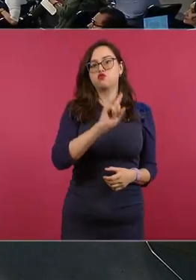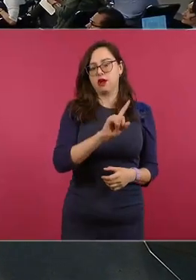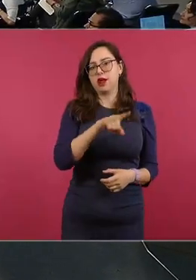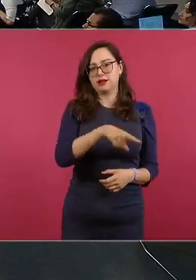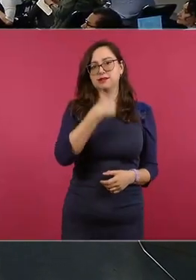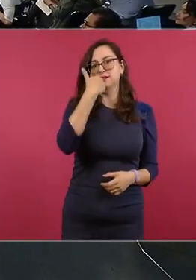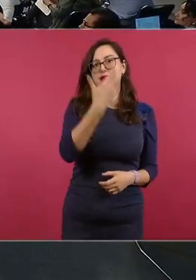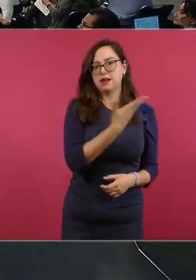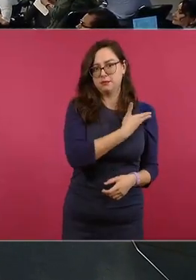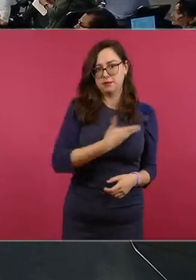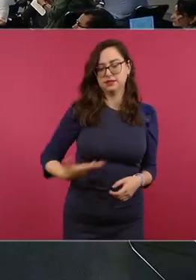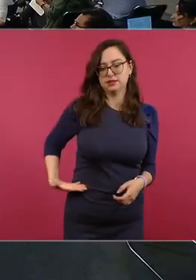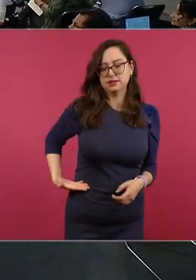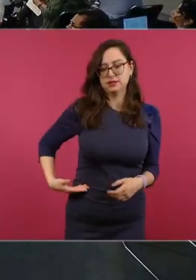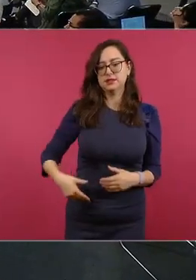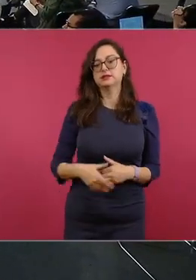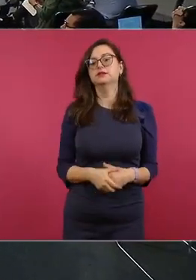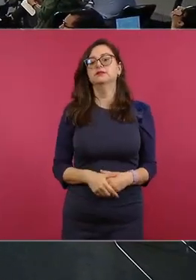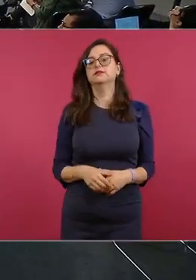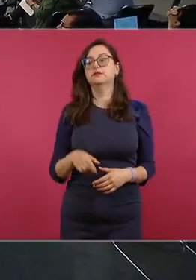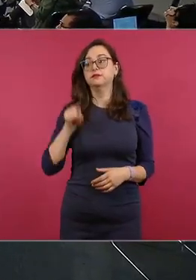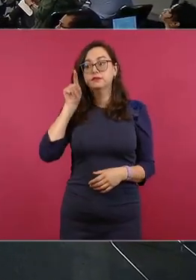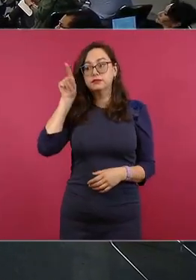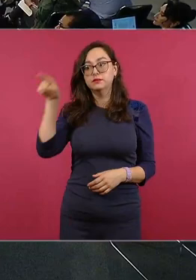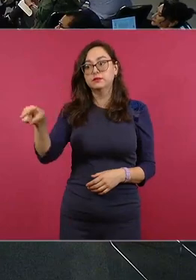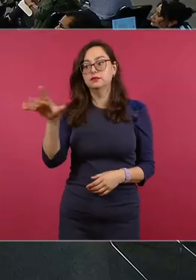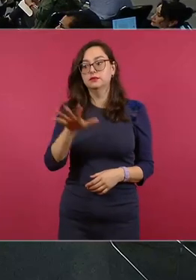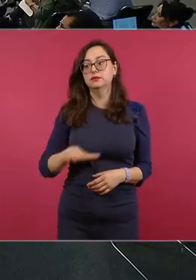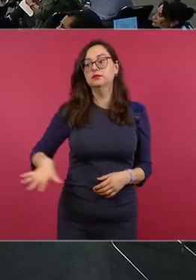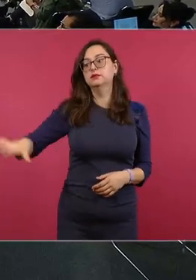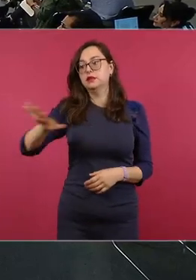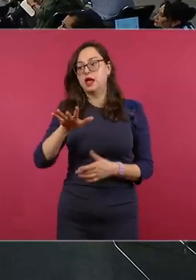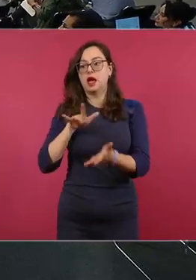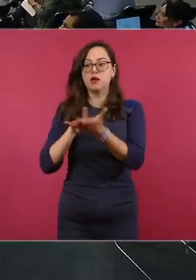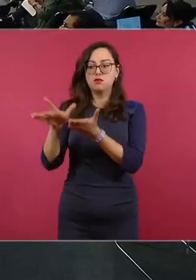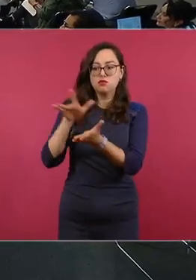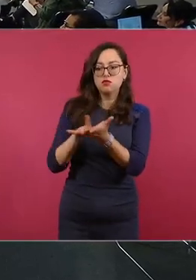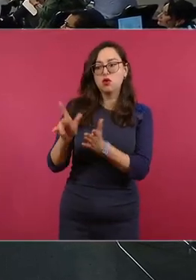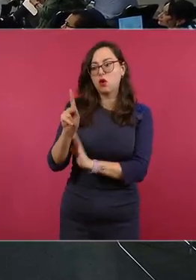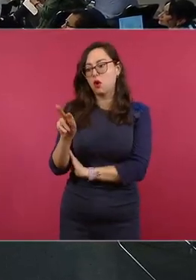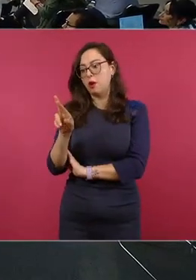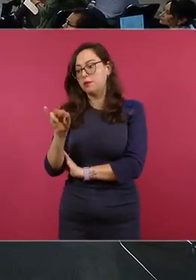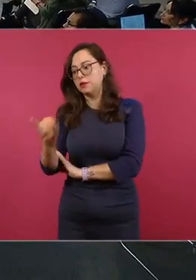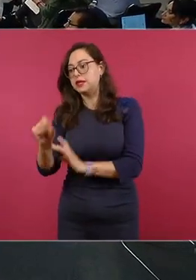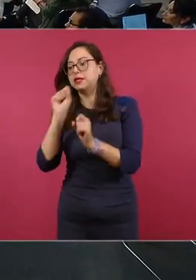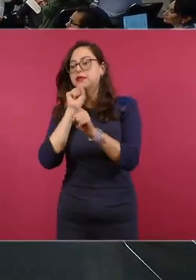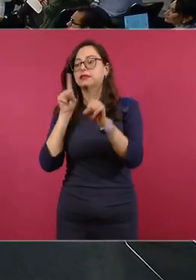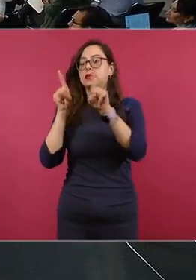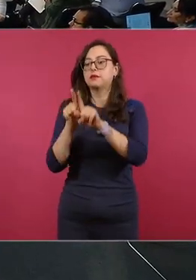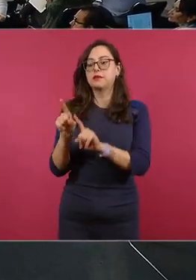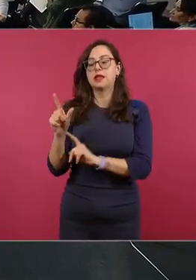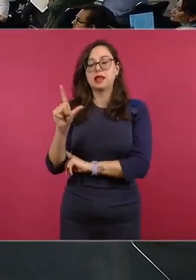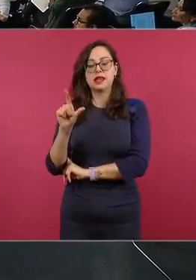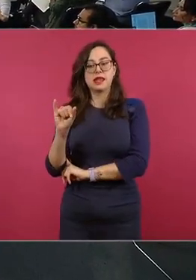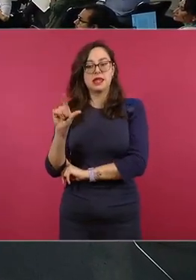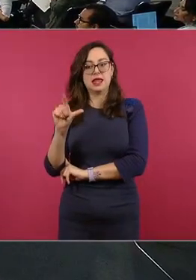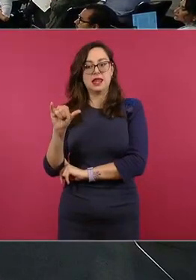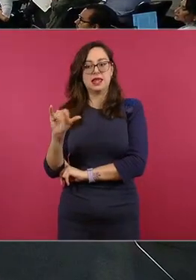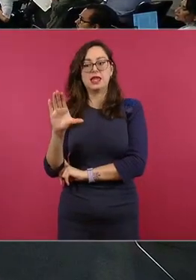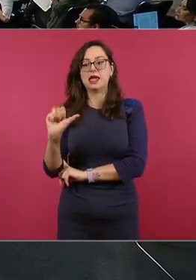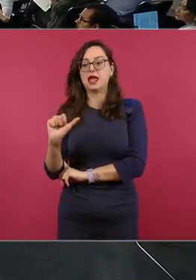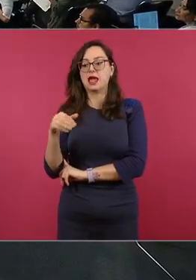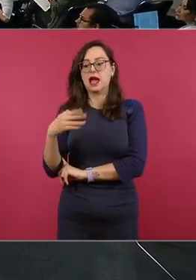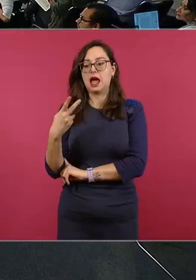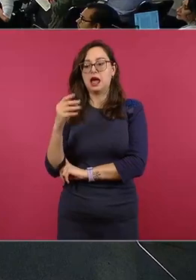Joaquín en Cozumel, además de que el señor Capella asesora a la panista Lili Campos, alcaldesa de Solidaridad,